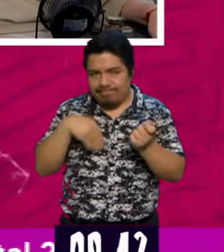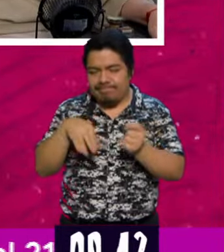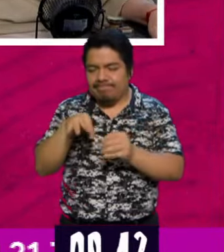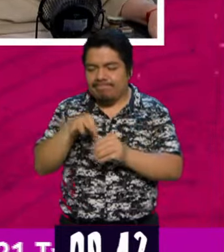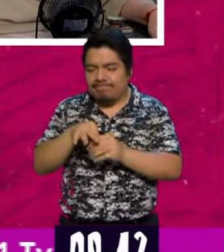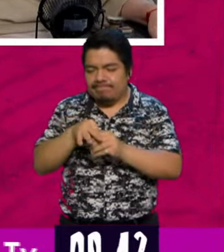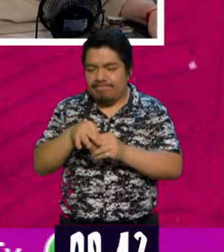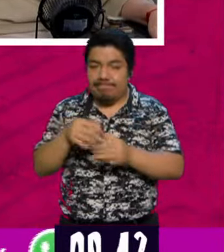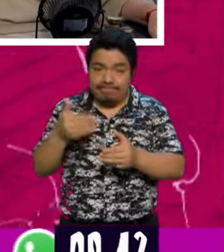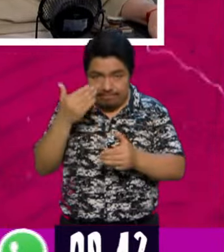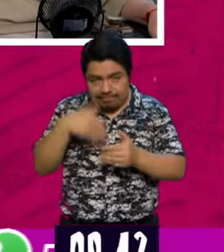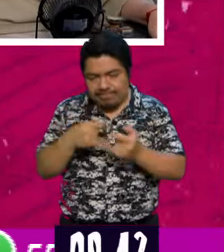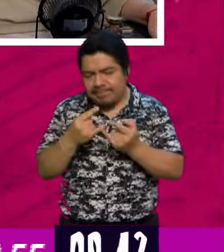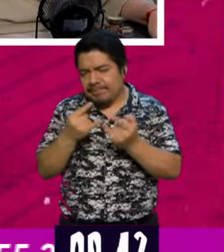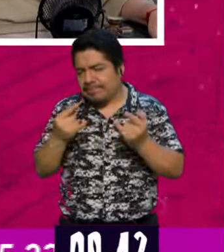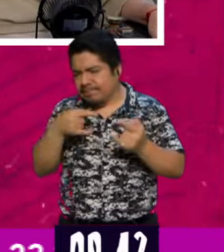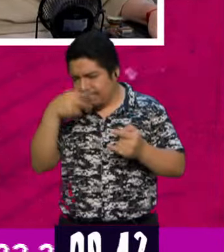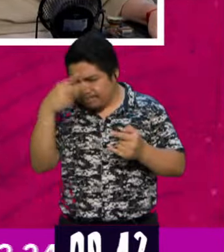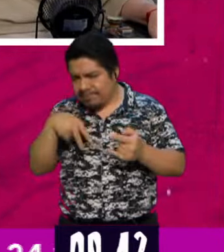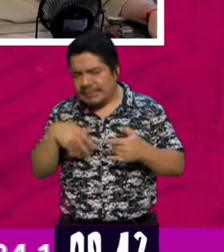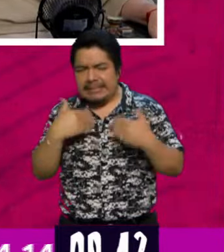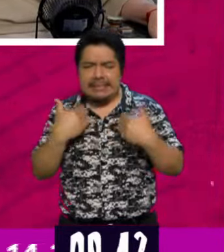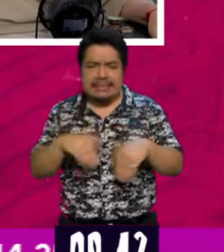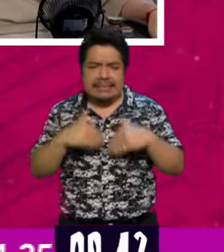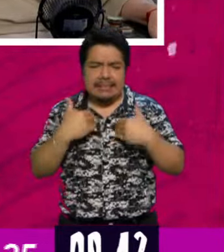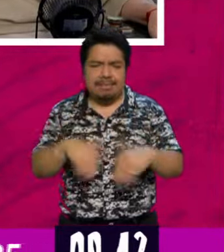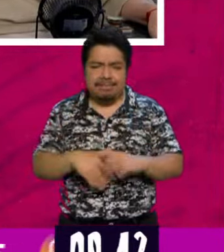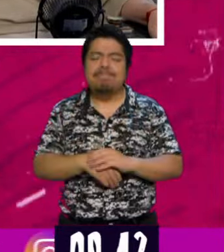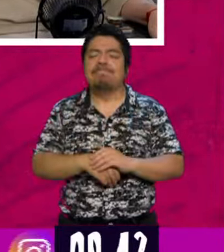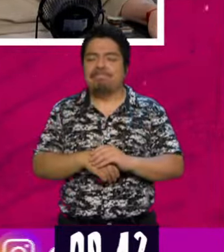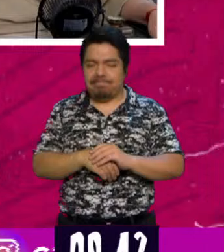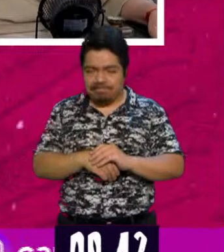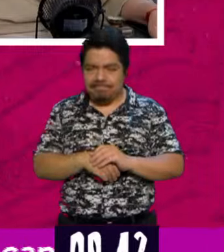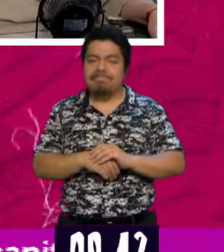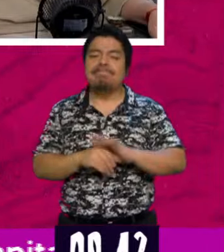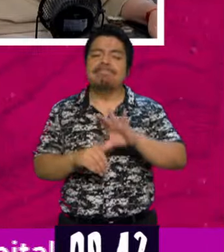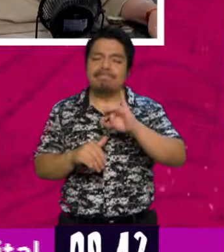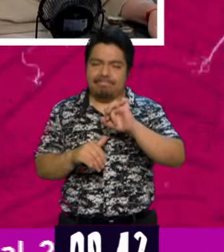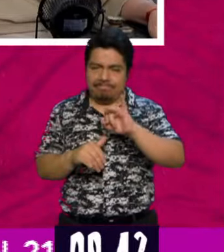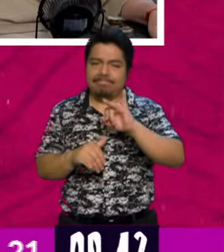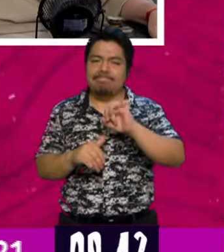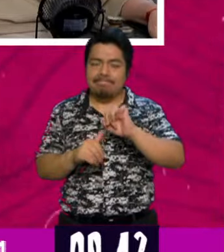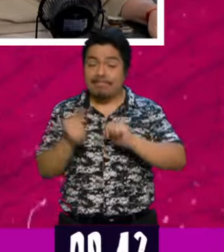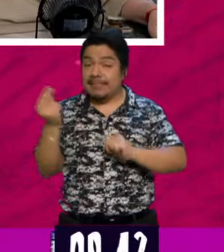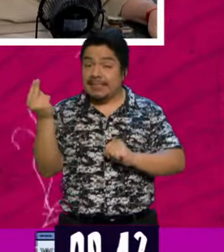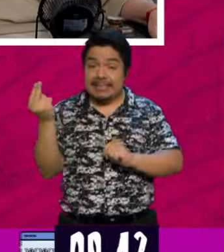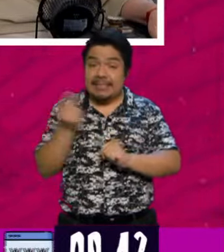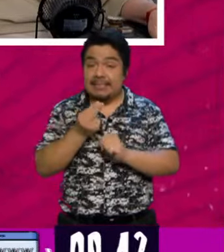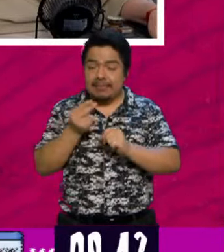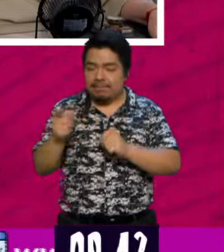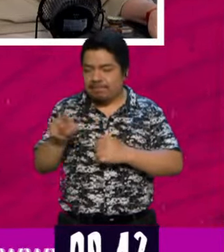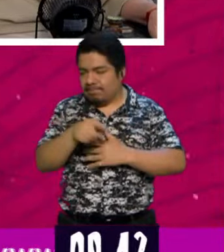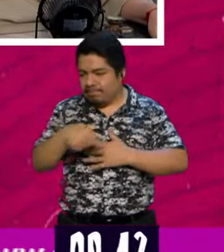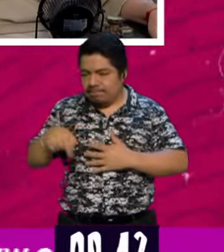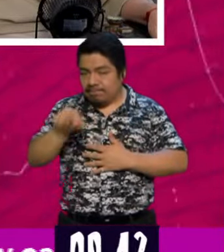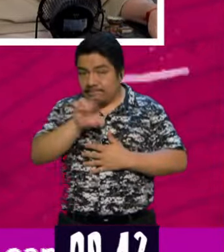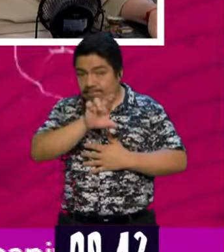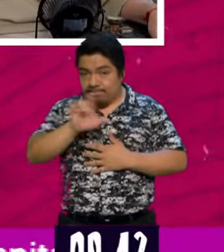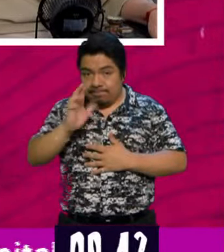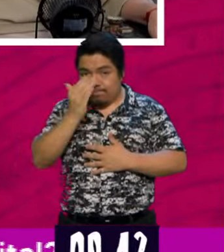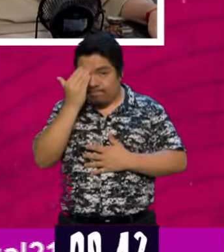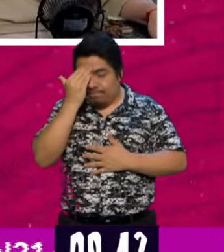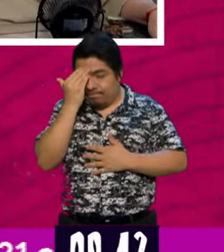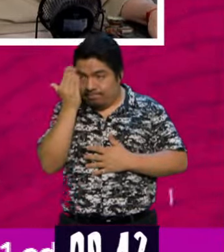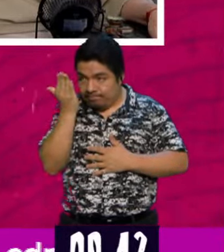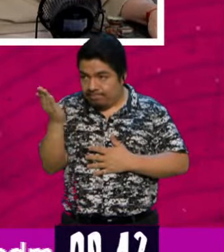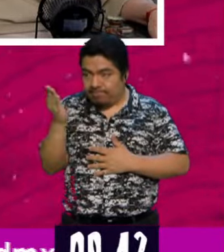votación, pues histórica, ya se ha dicho muchas veces, sin duda merece un enorme reconocimiento al INE,